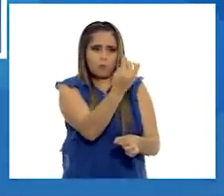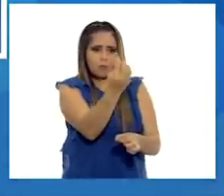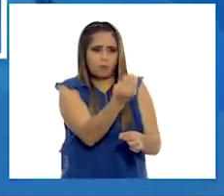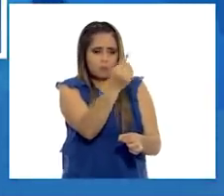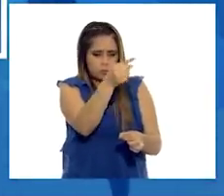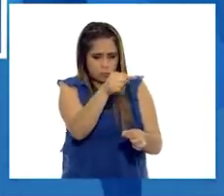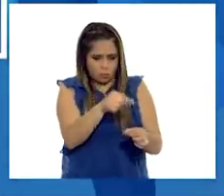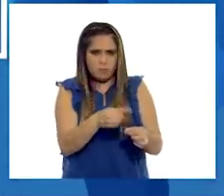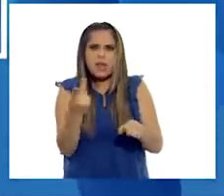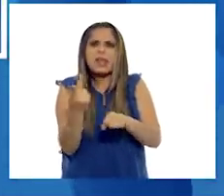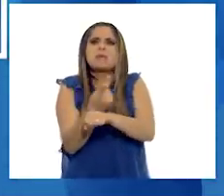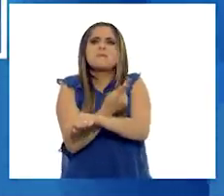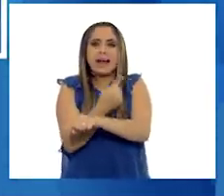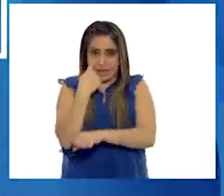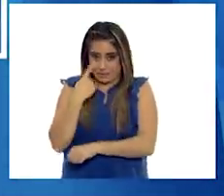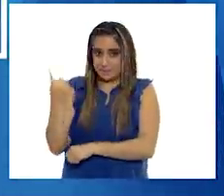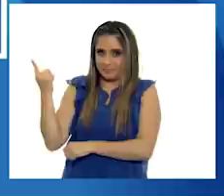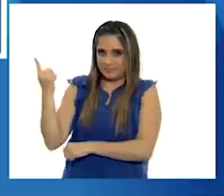de la vela.